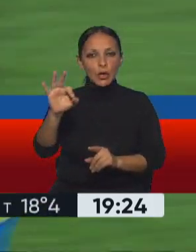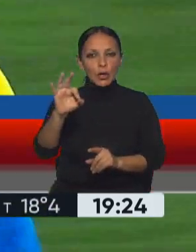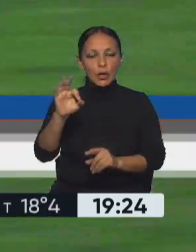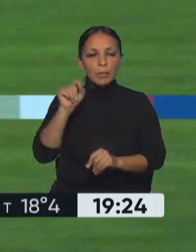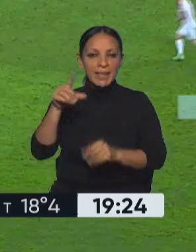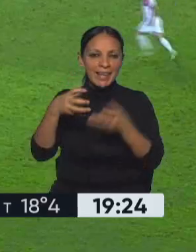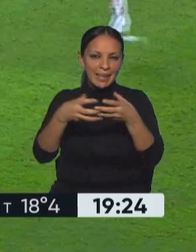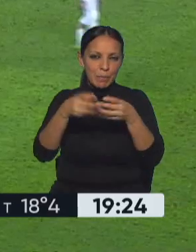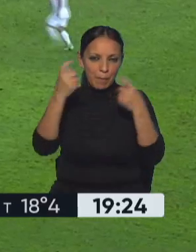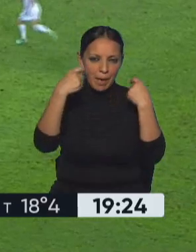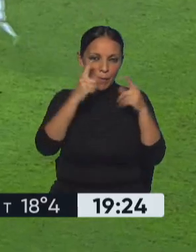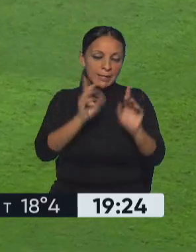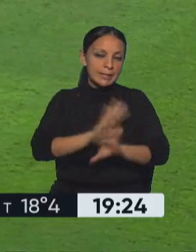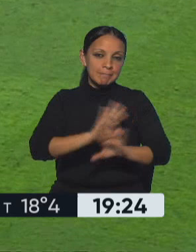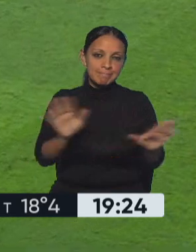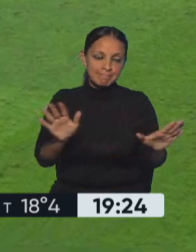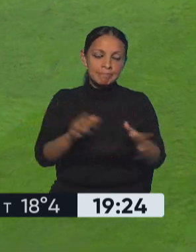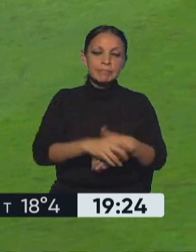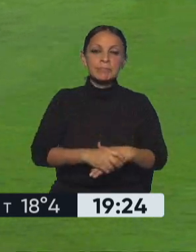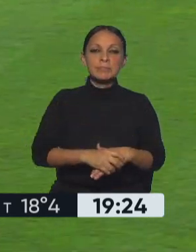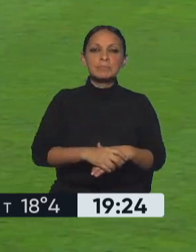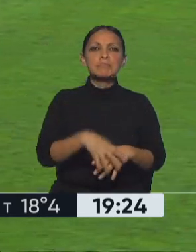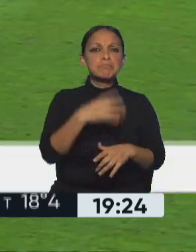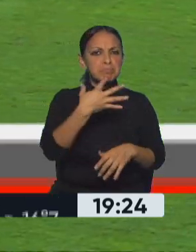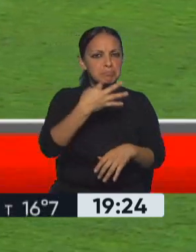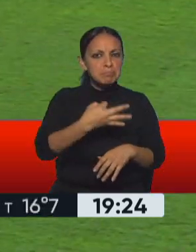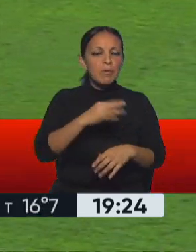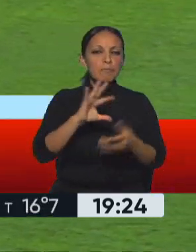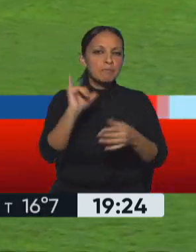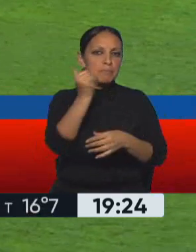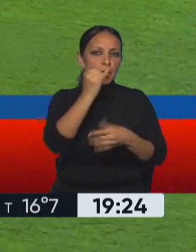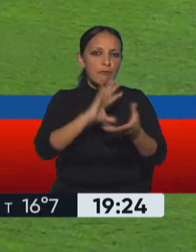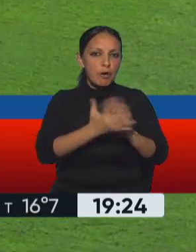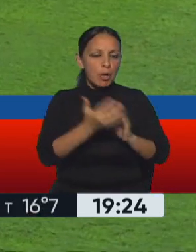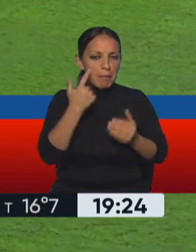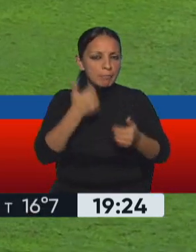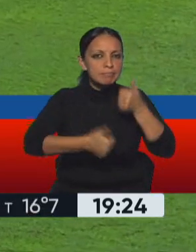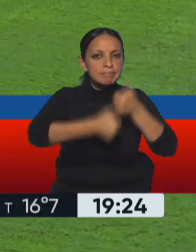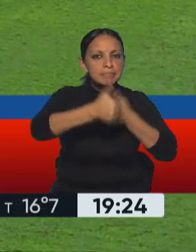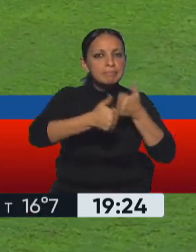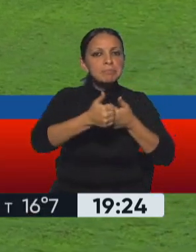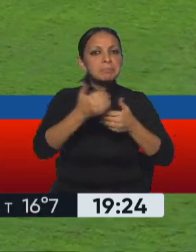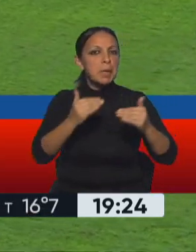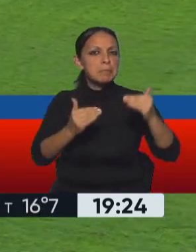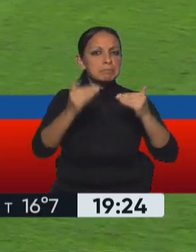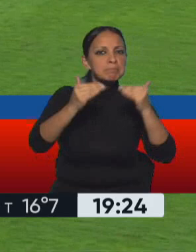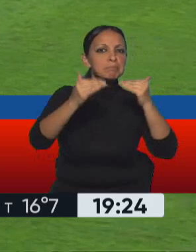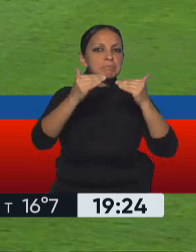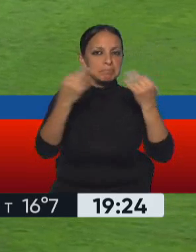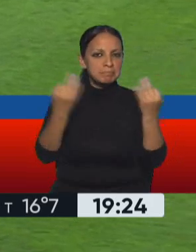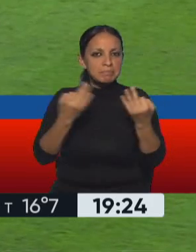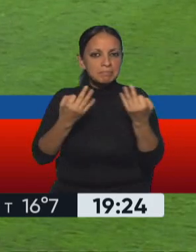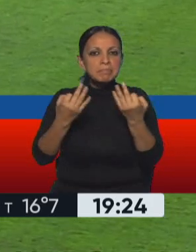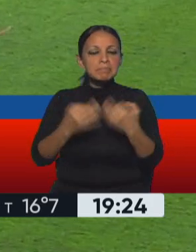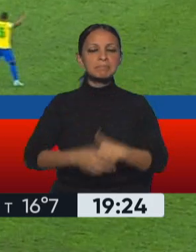Paraguay, que ofreció una de sus mejores versiones compitiendo a la par